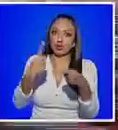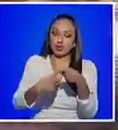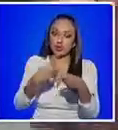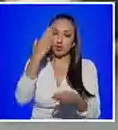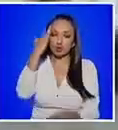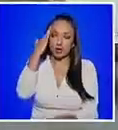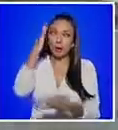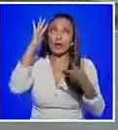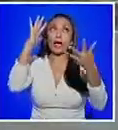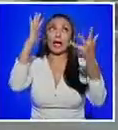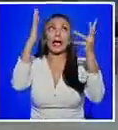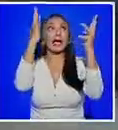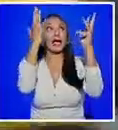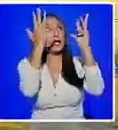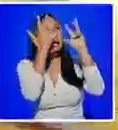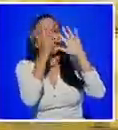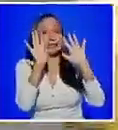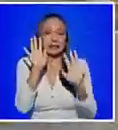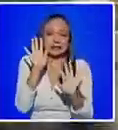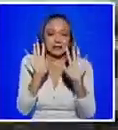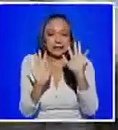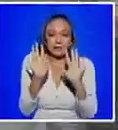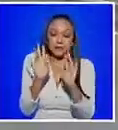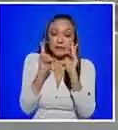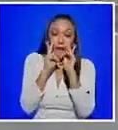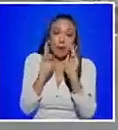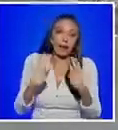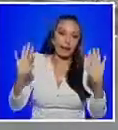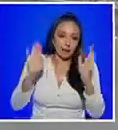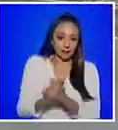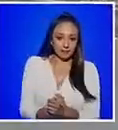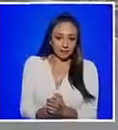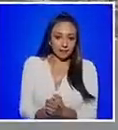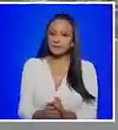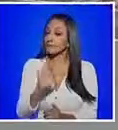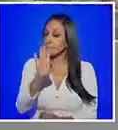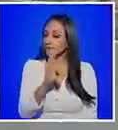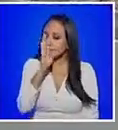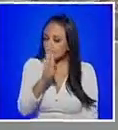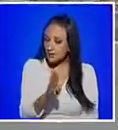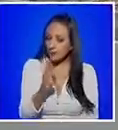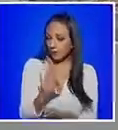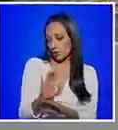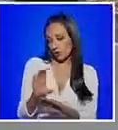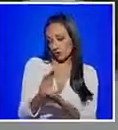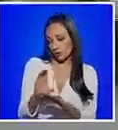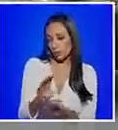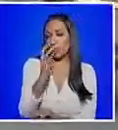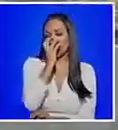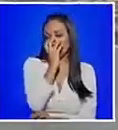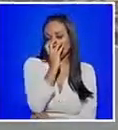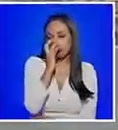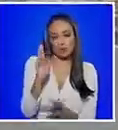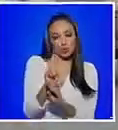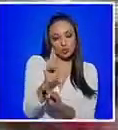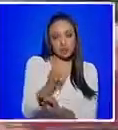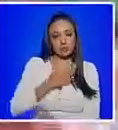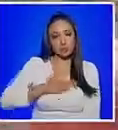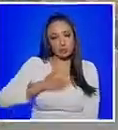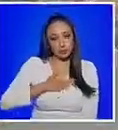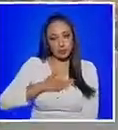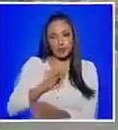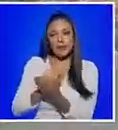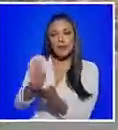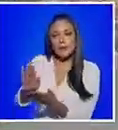sabe. Además, el día está nublado. Las recomendaciones de siempre, utilicen mascarilla, continúen con las medidas de bioseguridad para